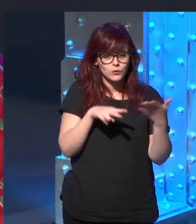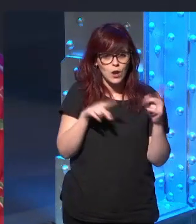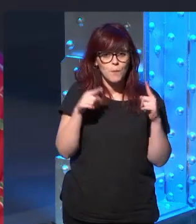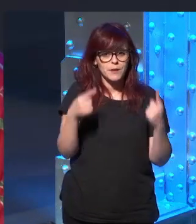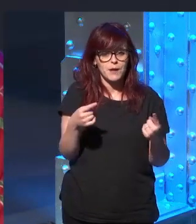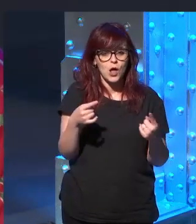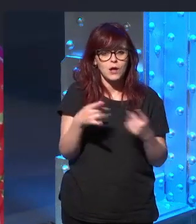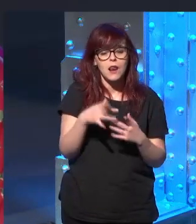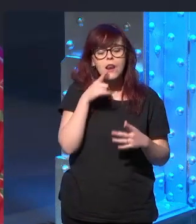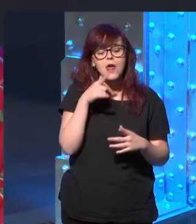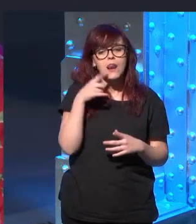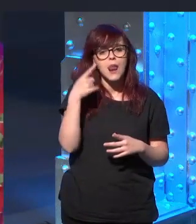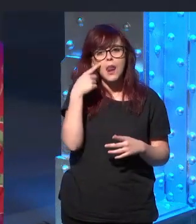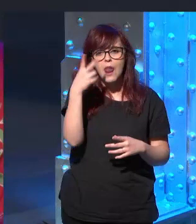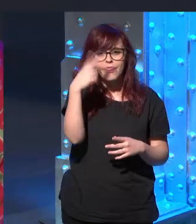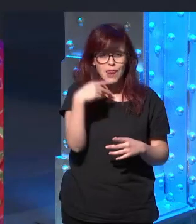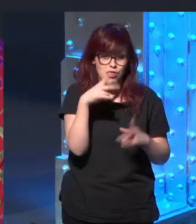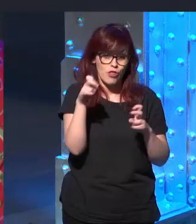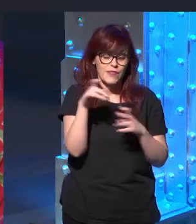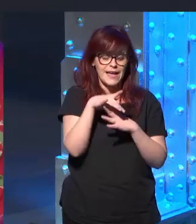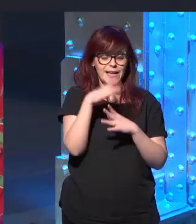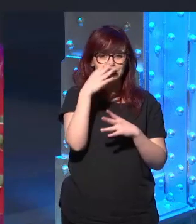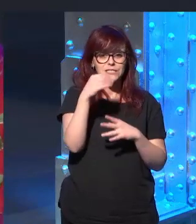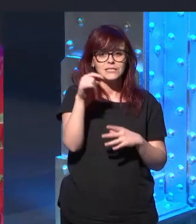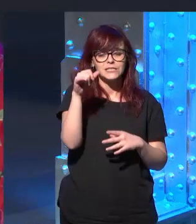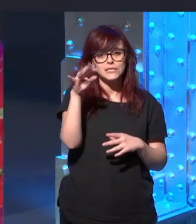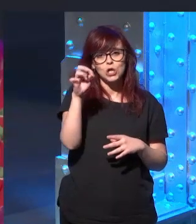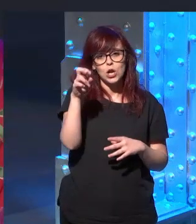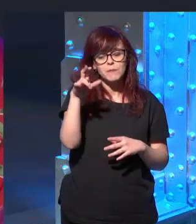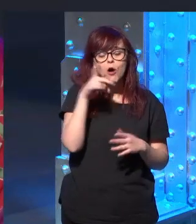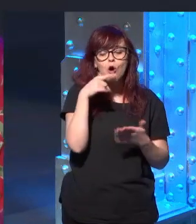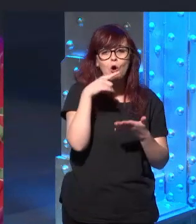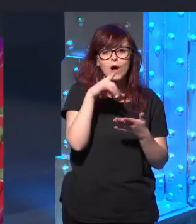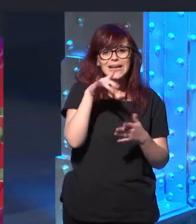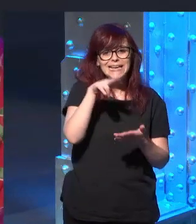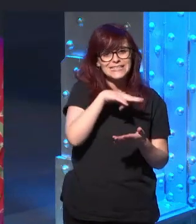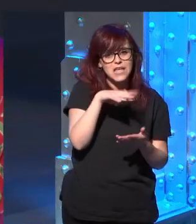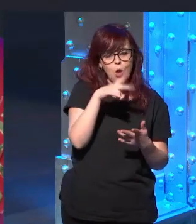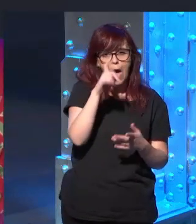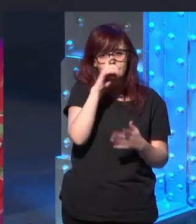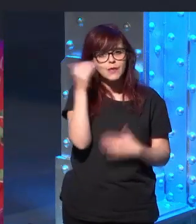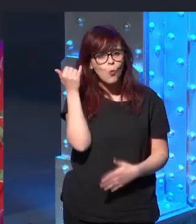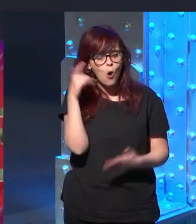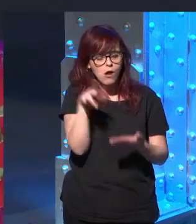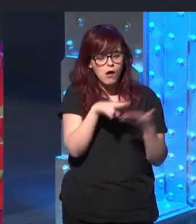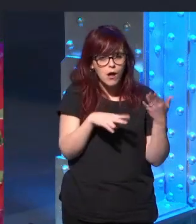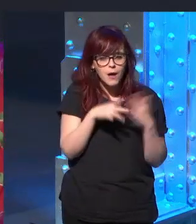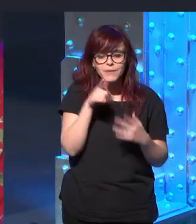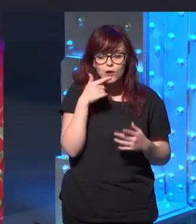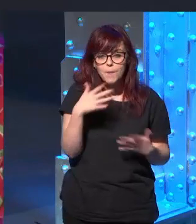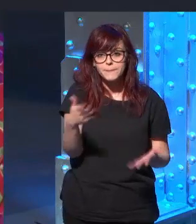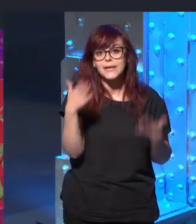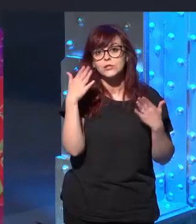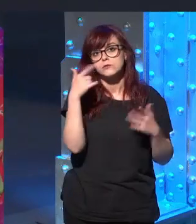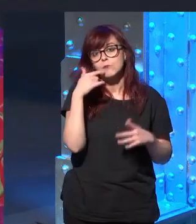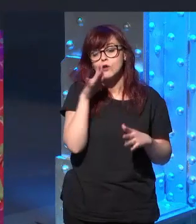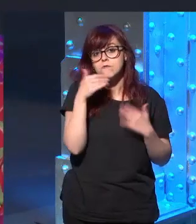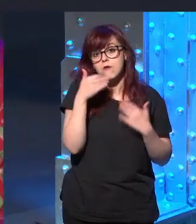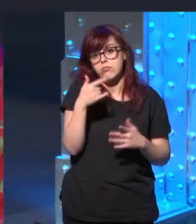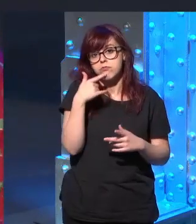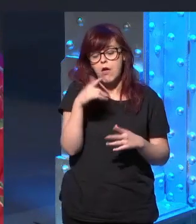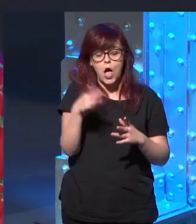El Lazarillo de Tormes, además en la edición de Castalia, en castellano antiguo. Entonces, claro, yo ahí en ese momento es cuando digo, menos mal que vengo enseñada de casa,